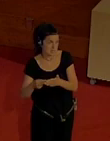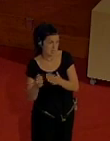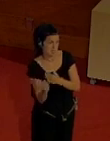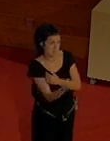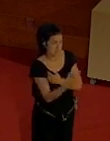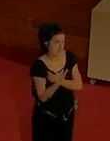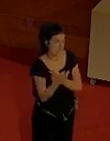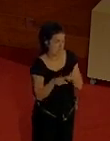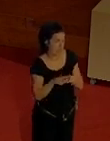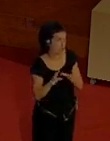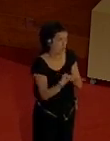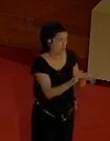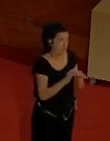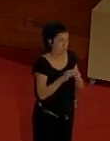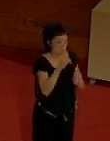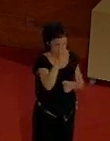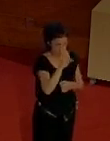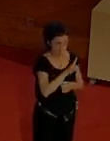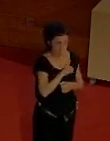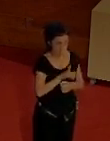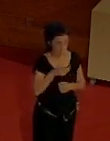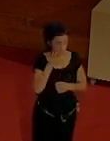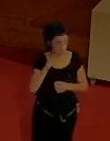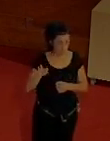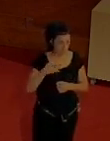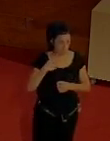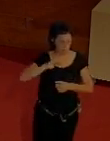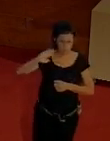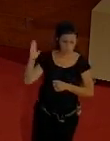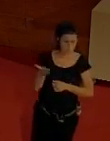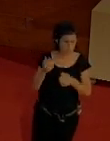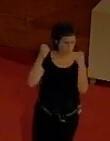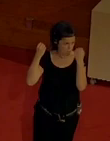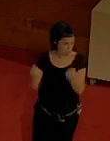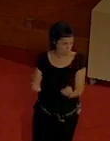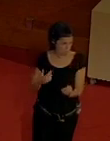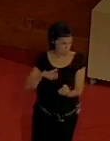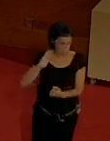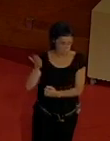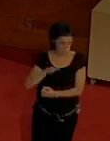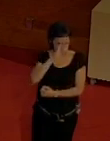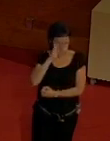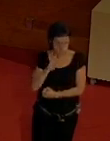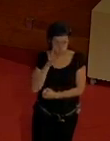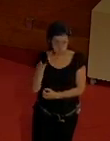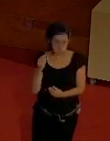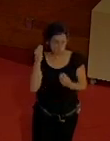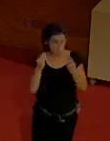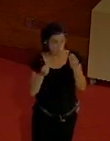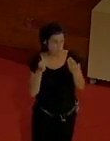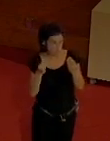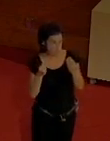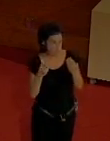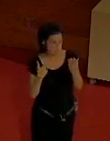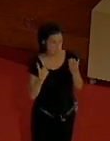militar que supuso un bofetón a Francia un bofetón directo a Francia que creía que ya tenía garantizado un contrato muy muy